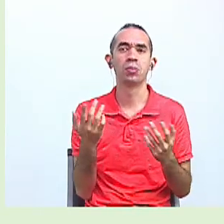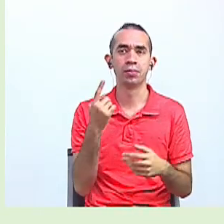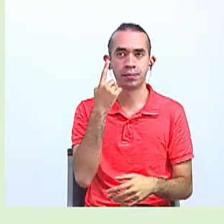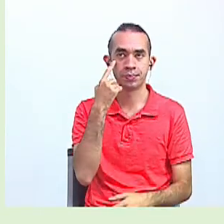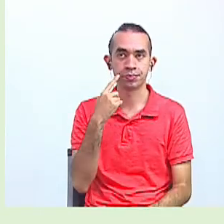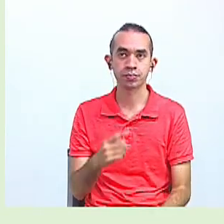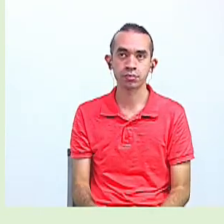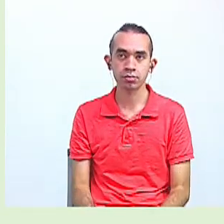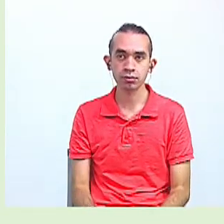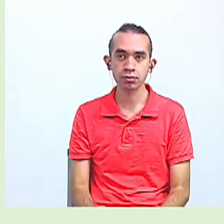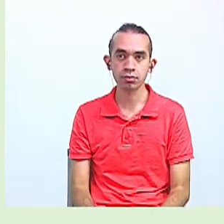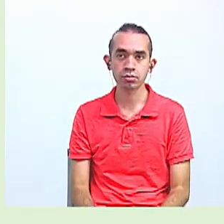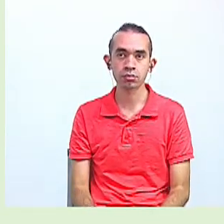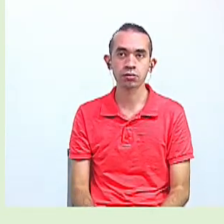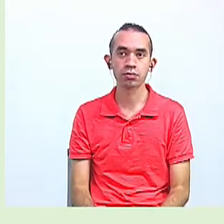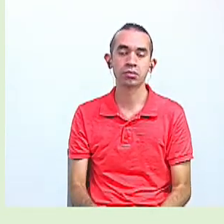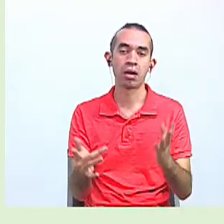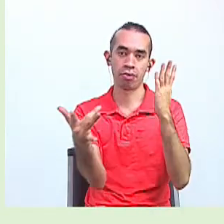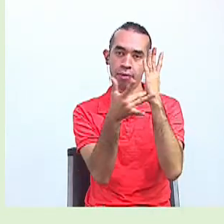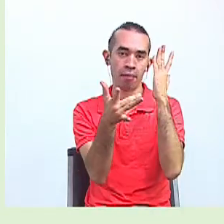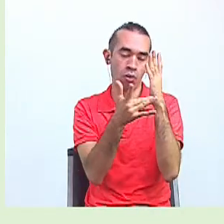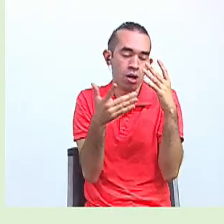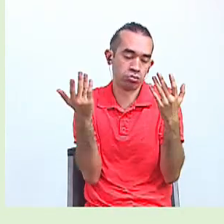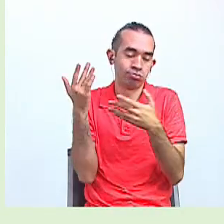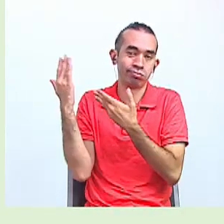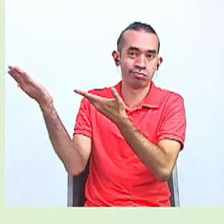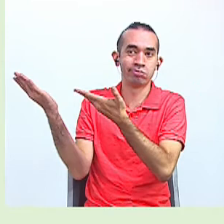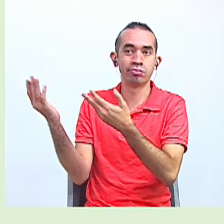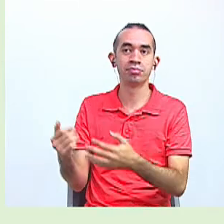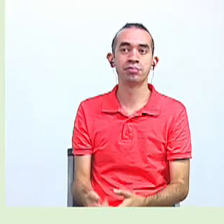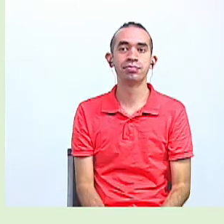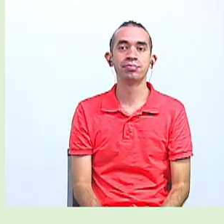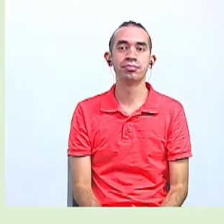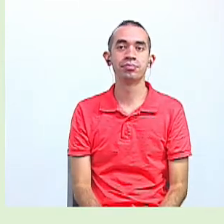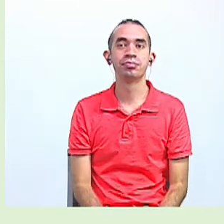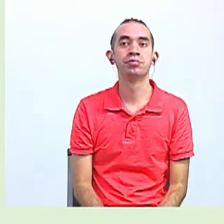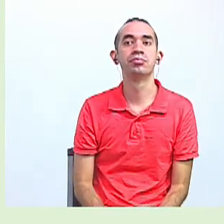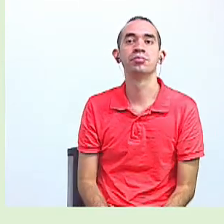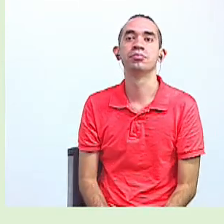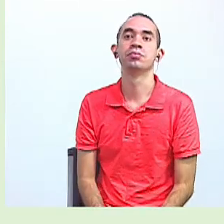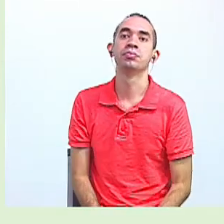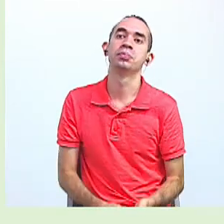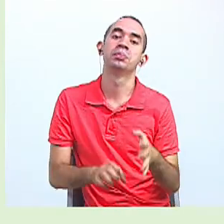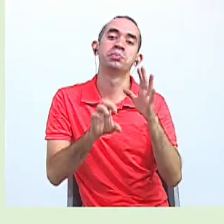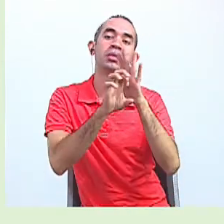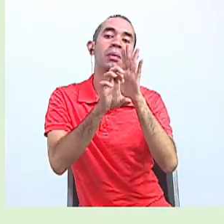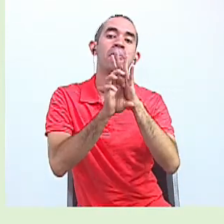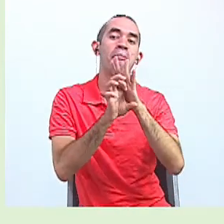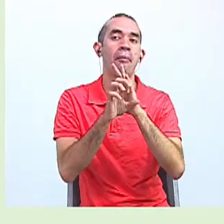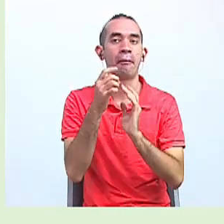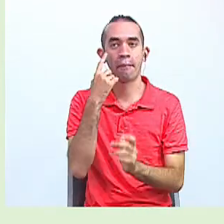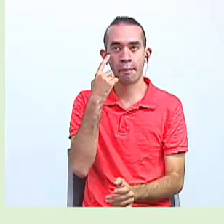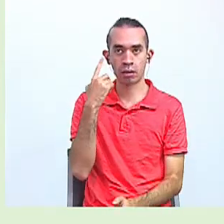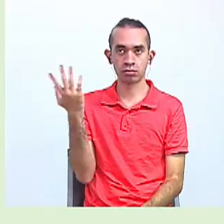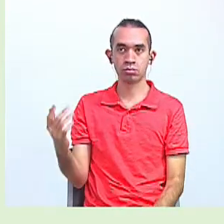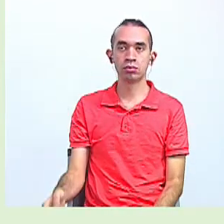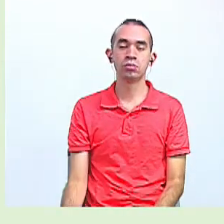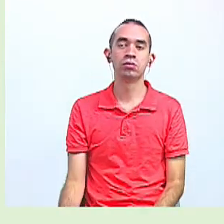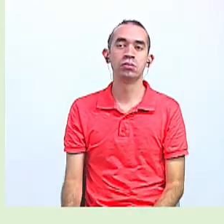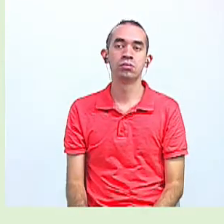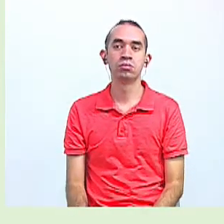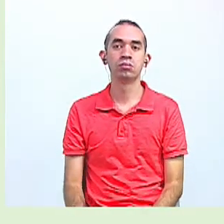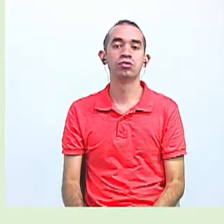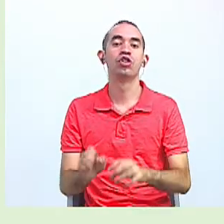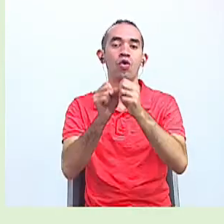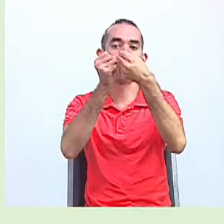recorrido, utilizando la tecnología. Vemos un ejemplo del recorrido que realiza Amanda mediante una